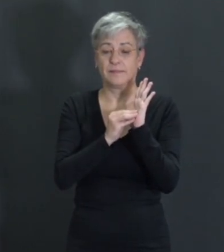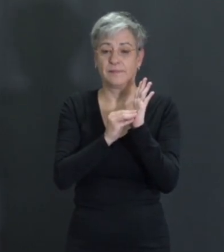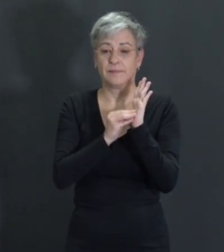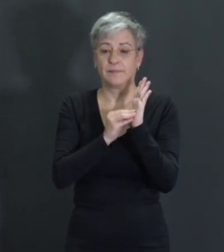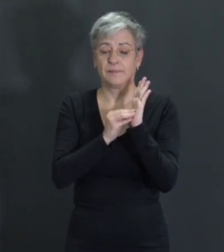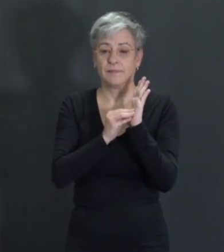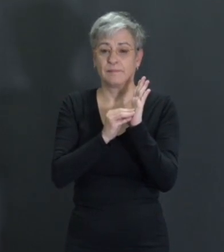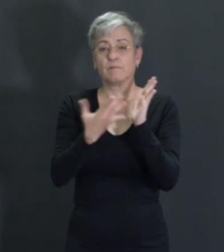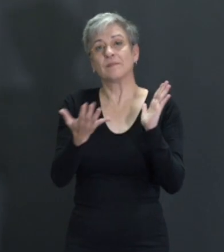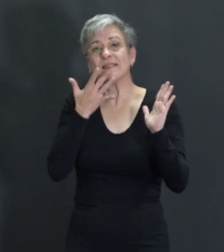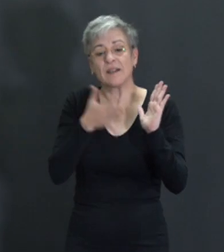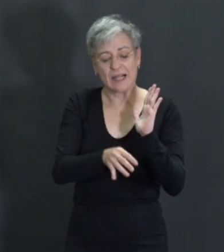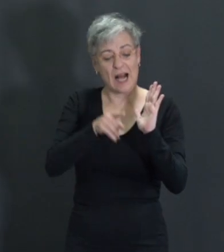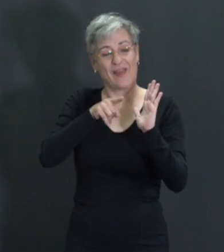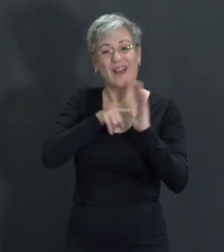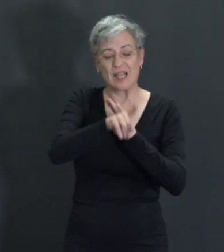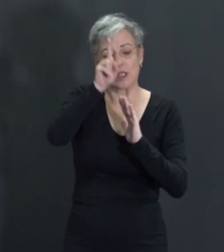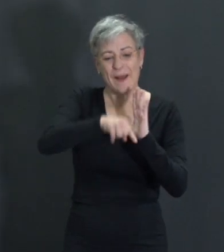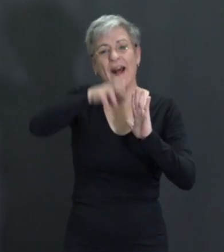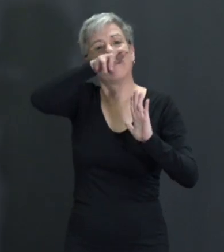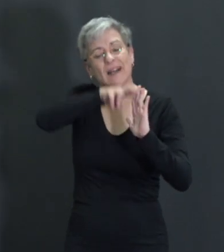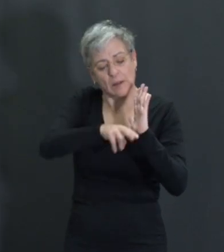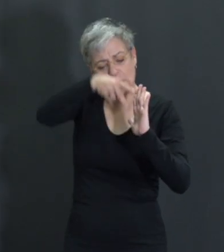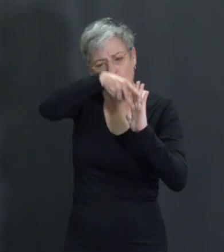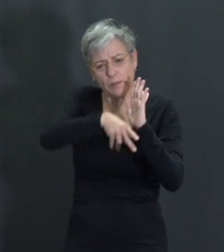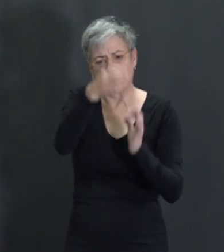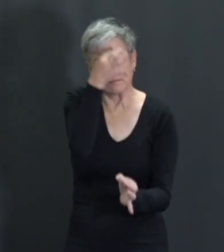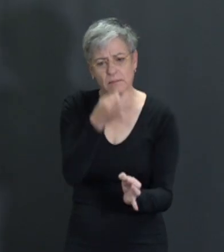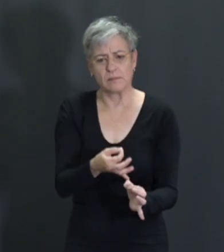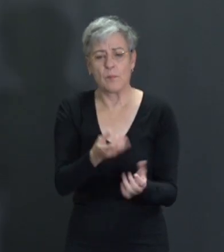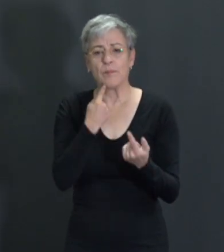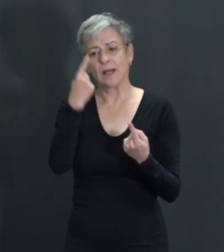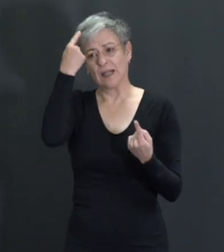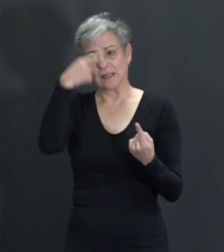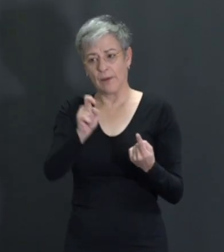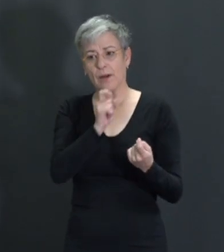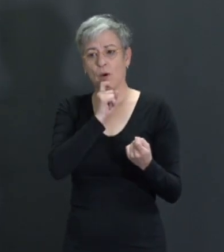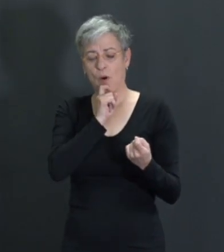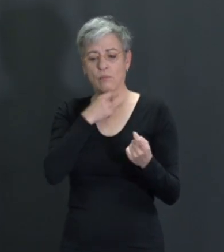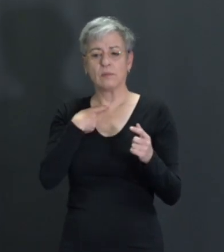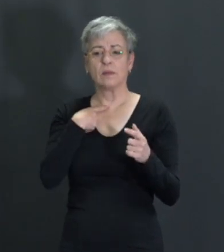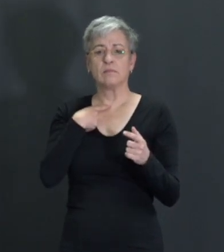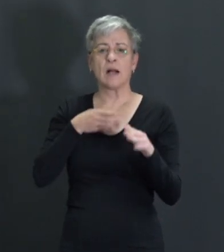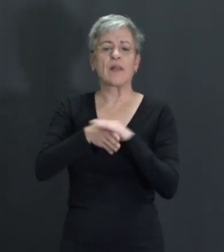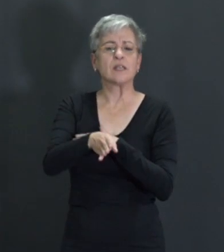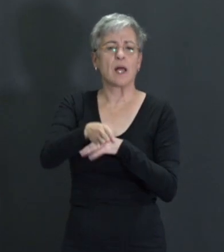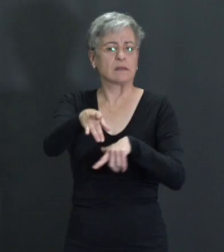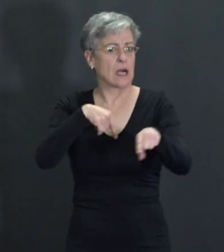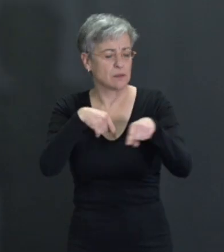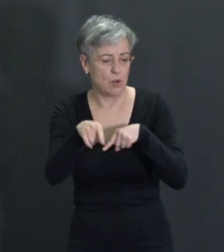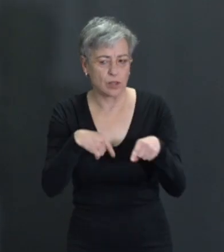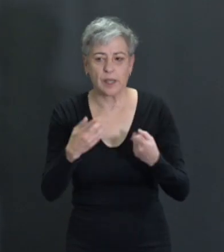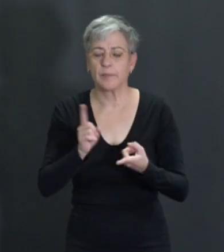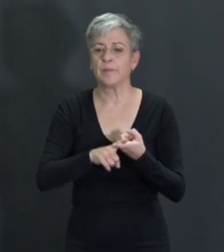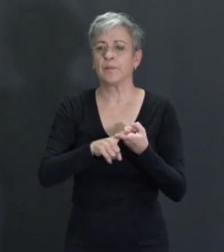Hacer desarrollos reglamentarios para que se sepa cómo tiene que ser la accesibilidad en el transporte, cómo tiene que